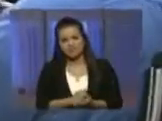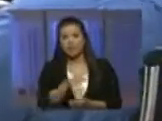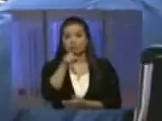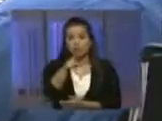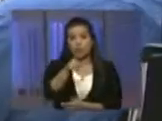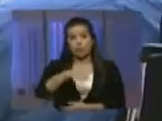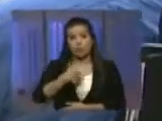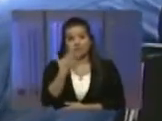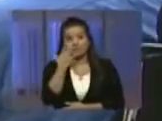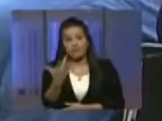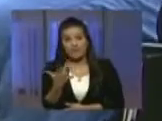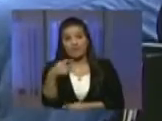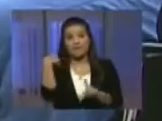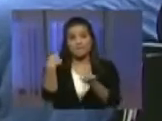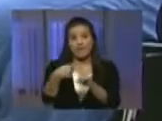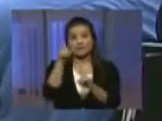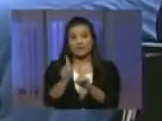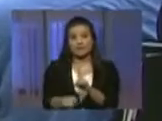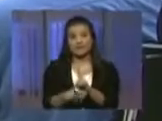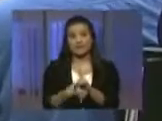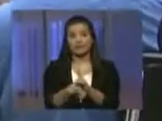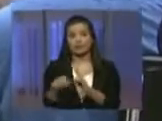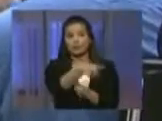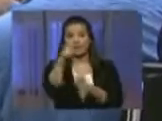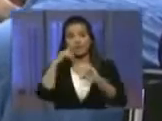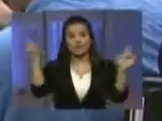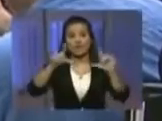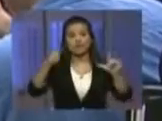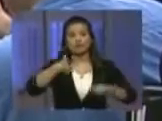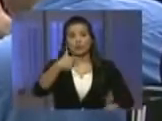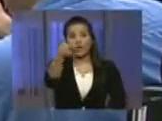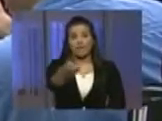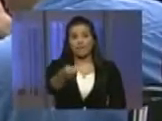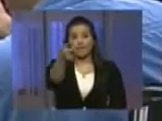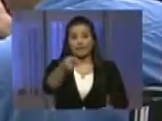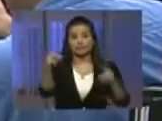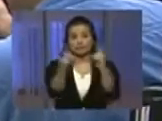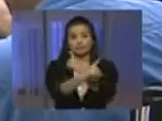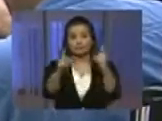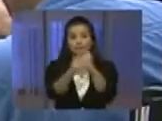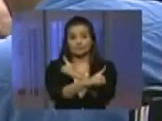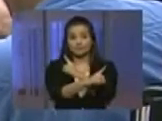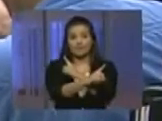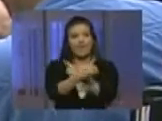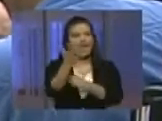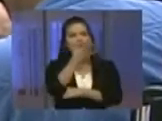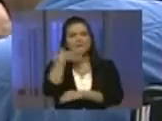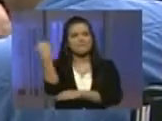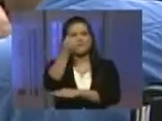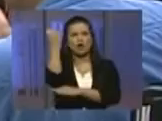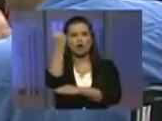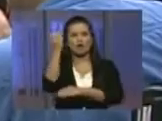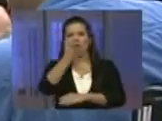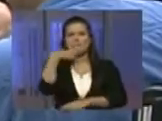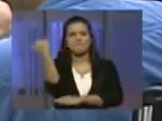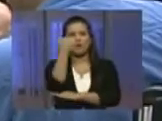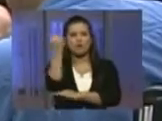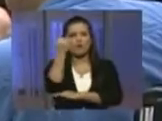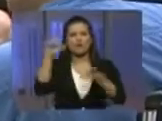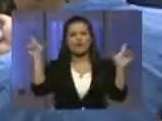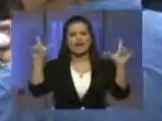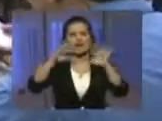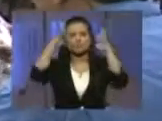ver y las cámaras me acompañan voy a cambiar el canal al mejor canal